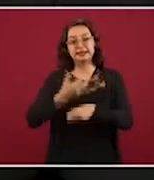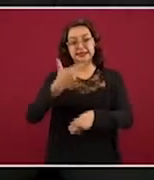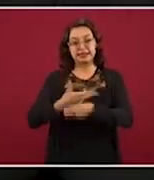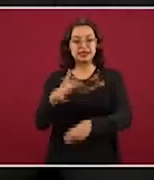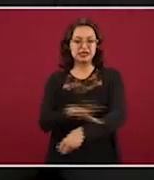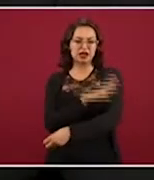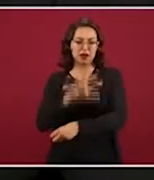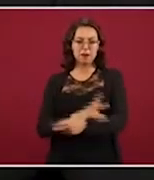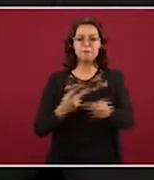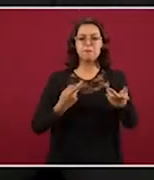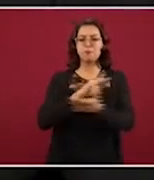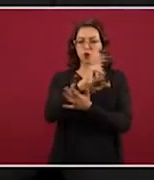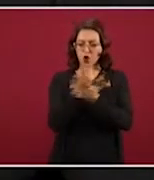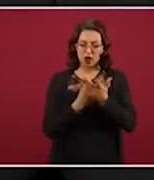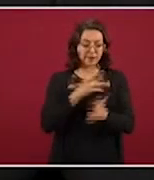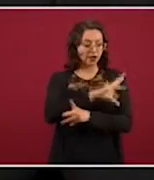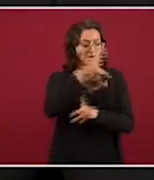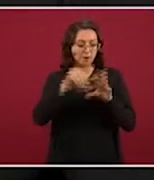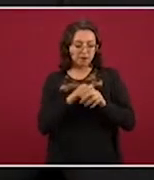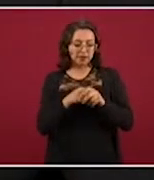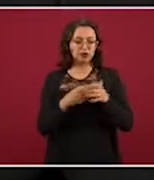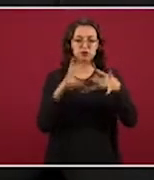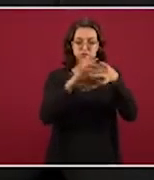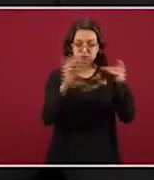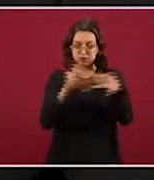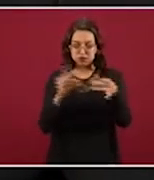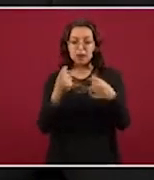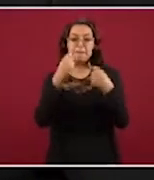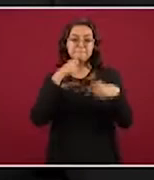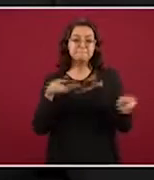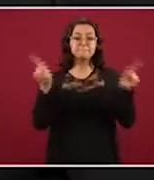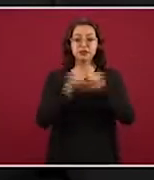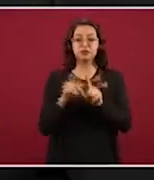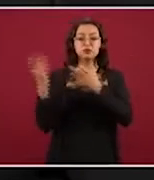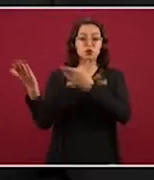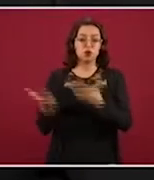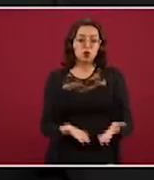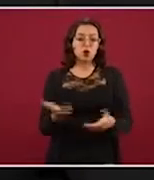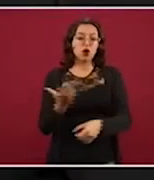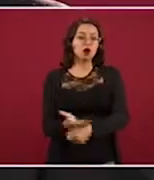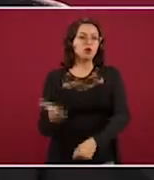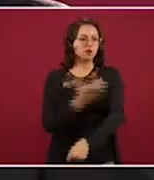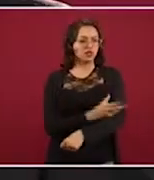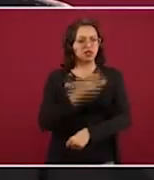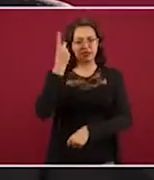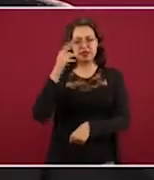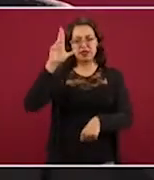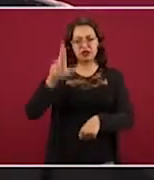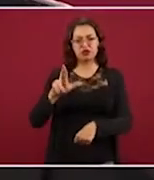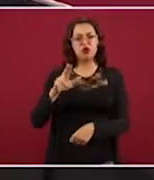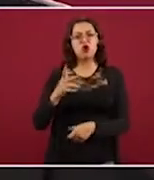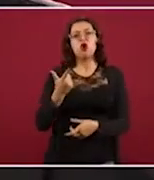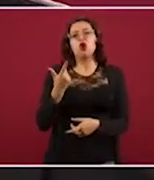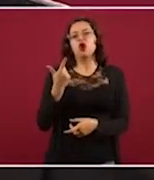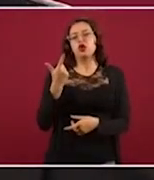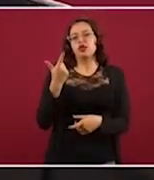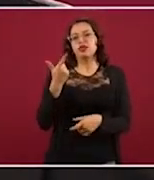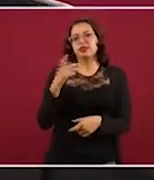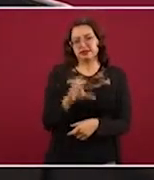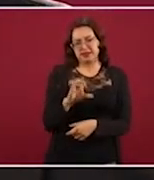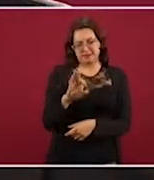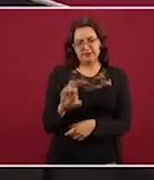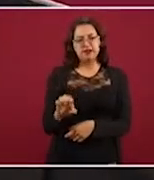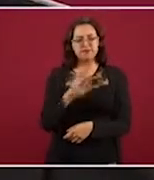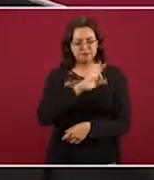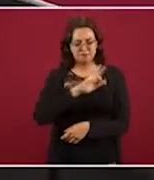energético incluso que venga también el director de la comisión federal de electricidad